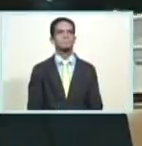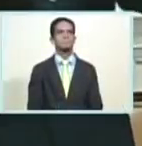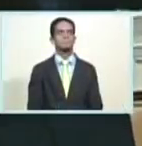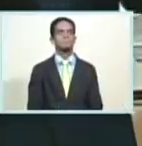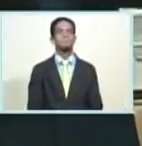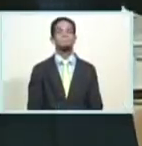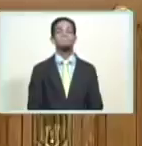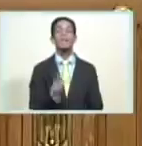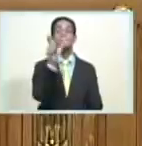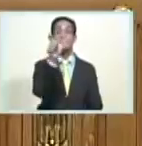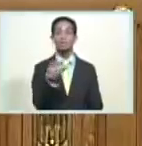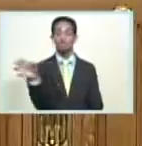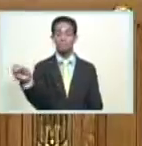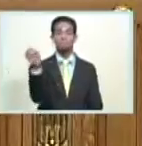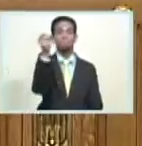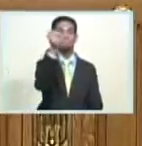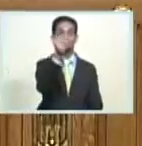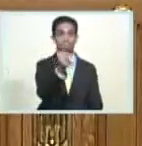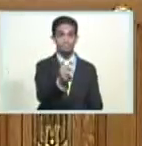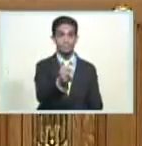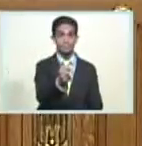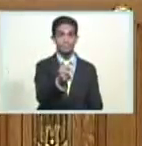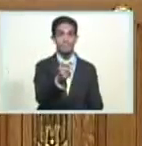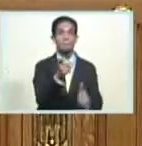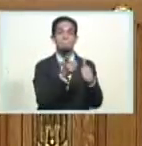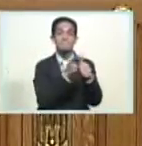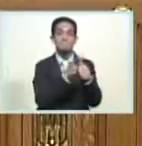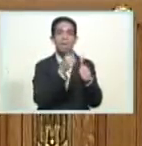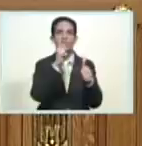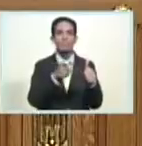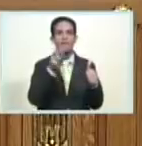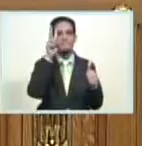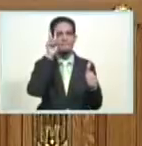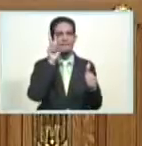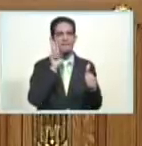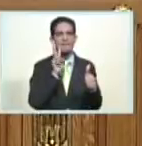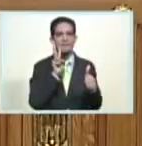Al que pongamos ahí, primero honestidad,